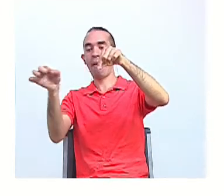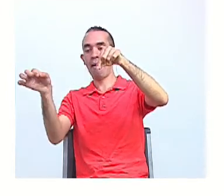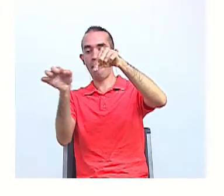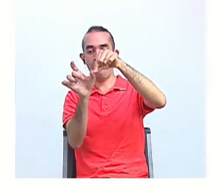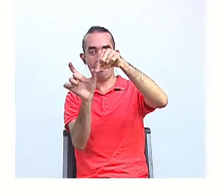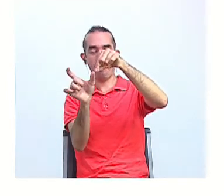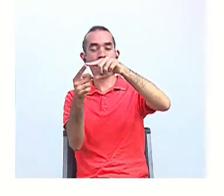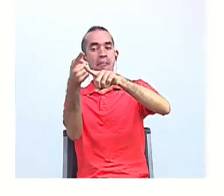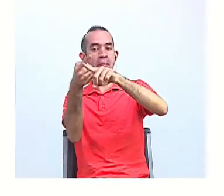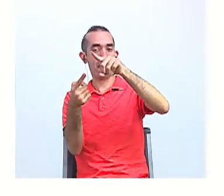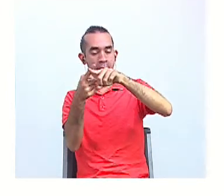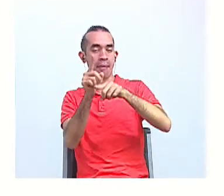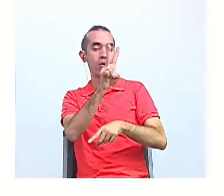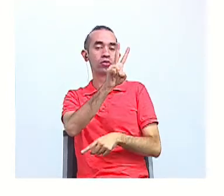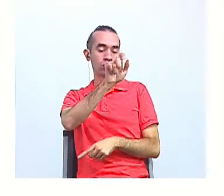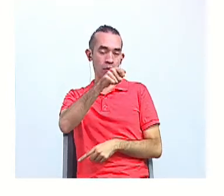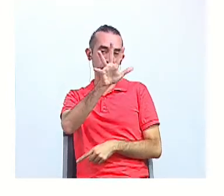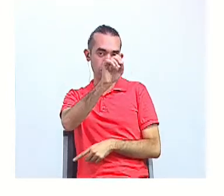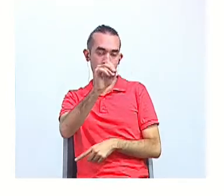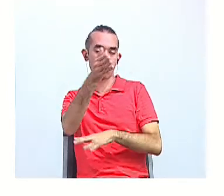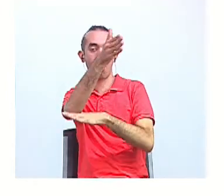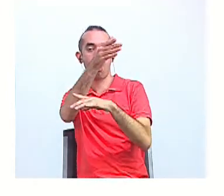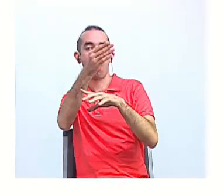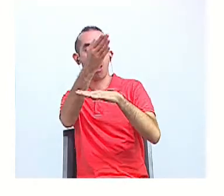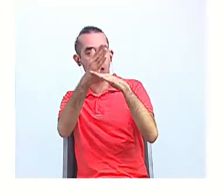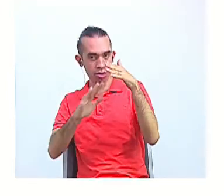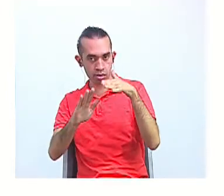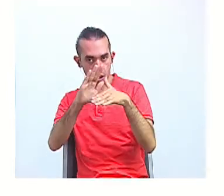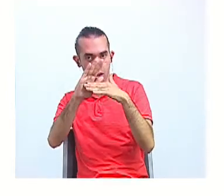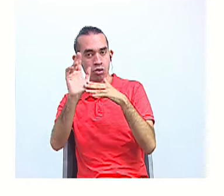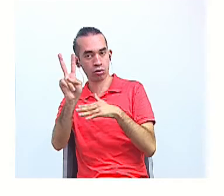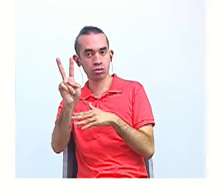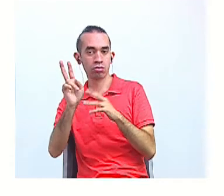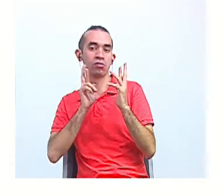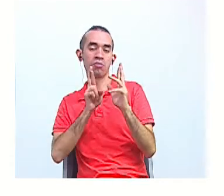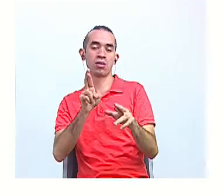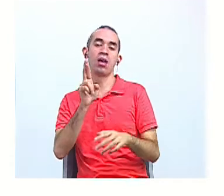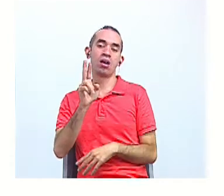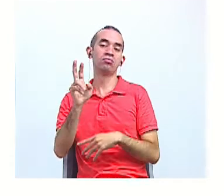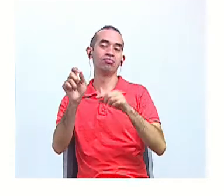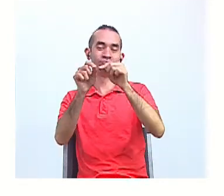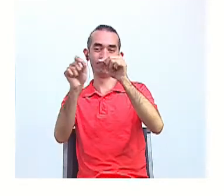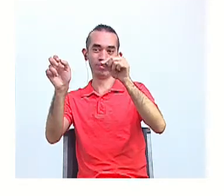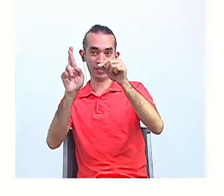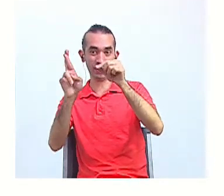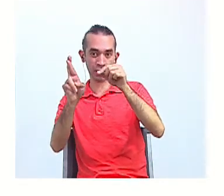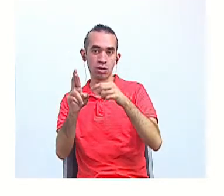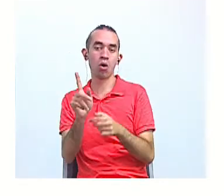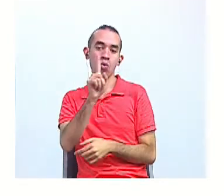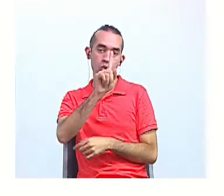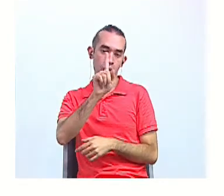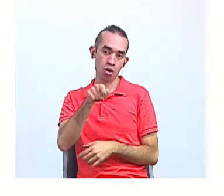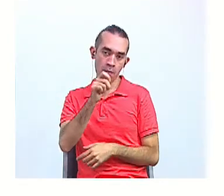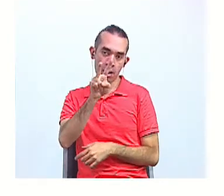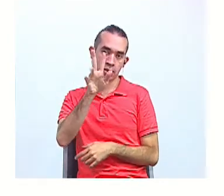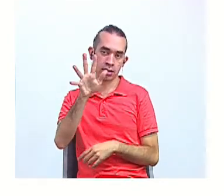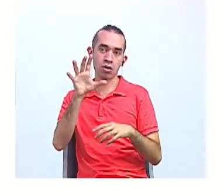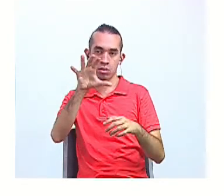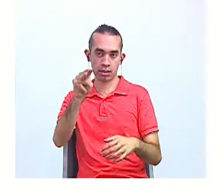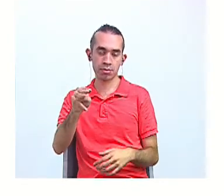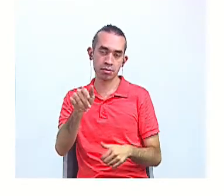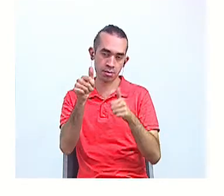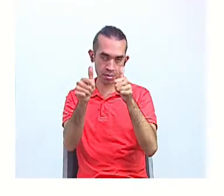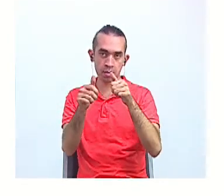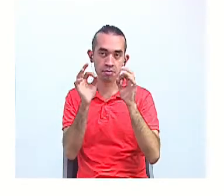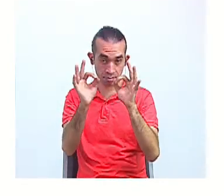dividimos 2,50 centímetros entre 2 y sabemos que el radio de la esfera es de 1,25 centímetros. Muy bien,